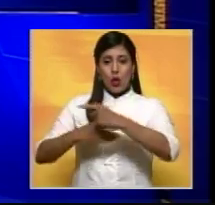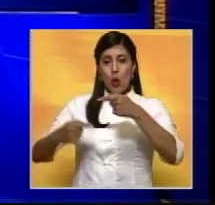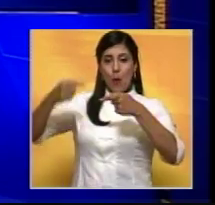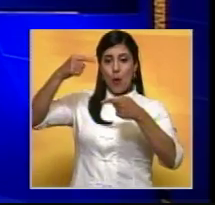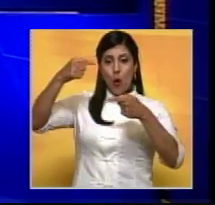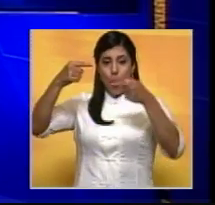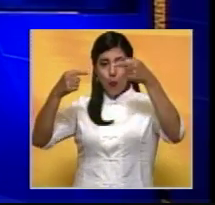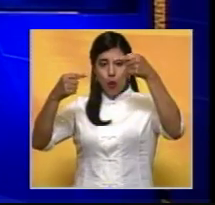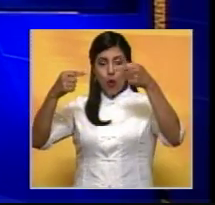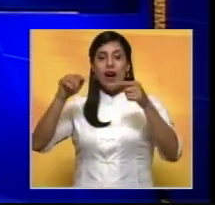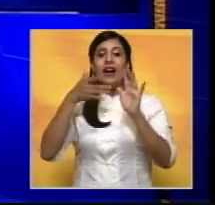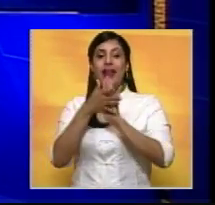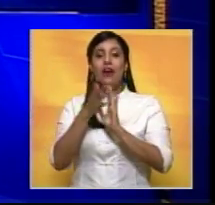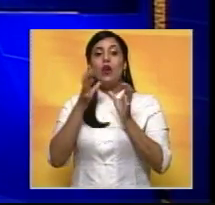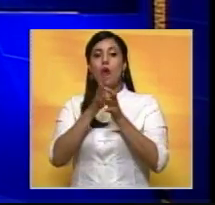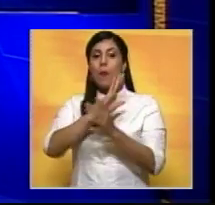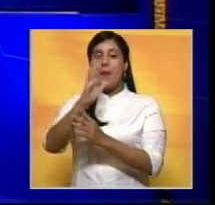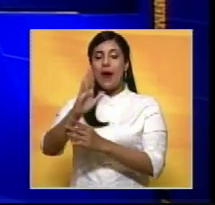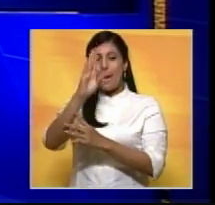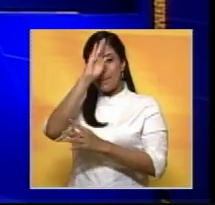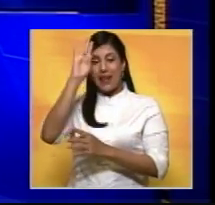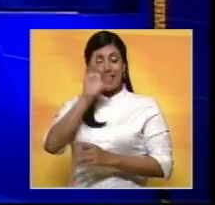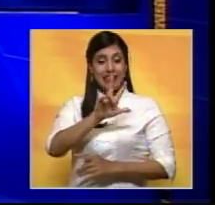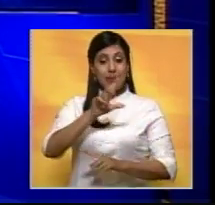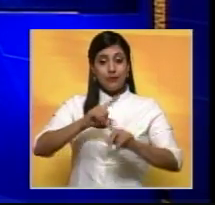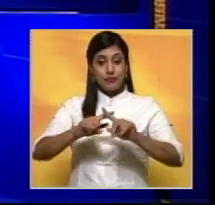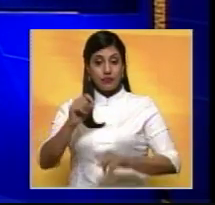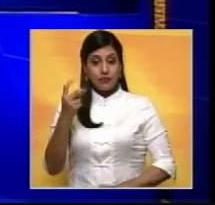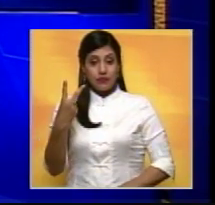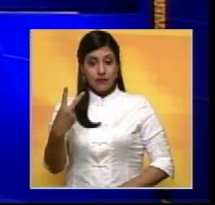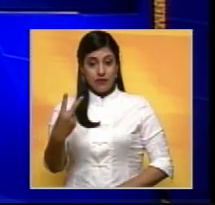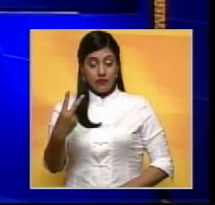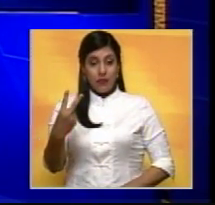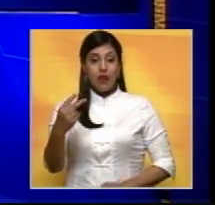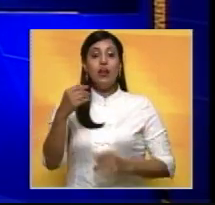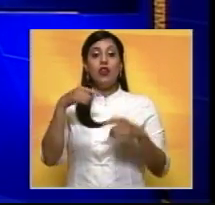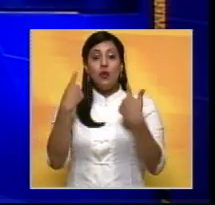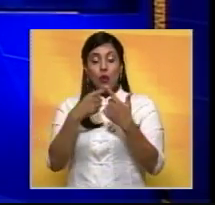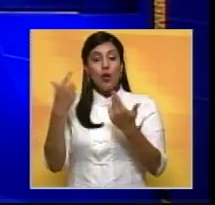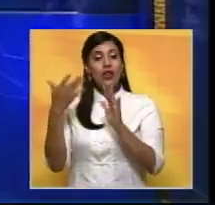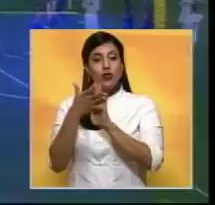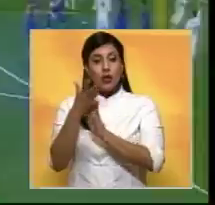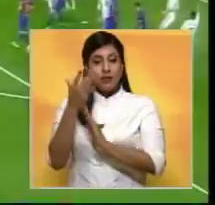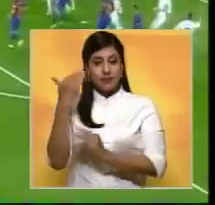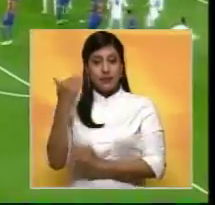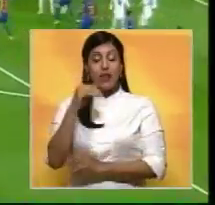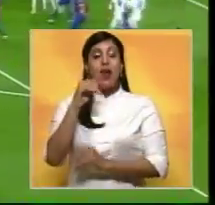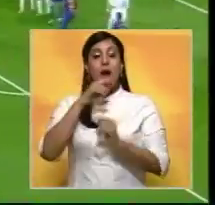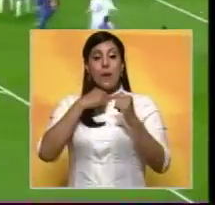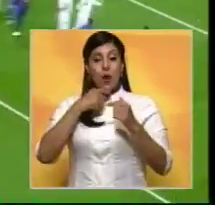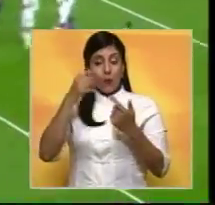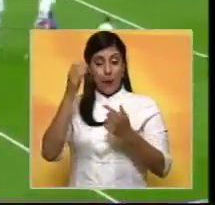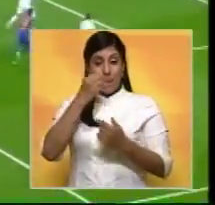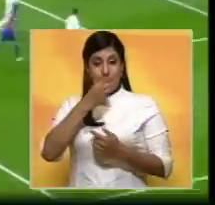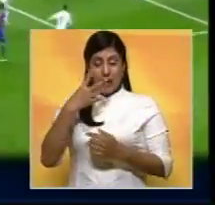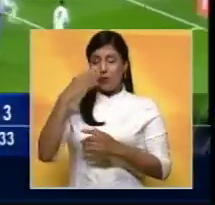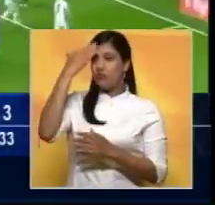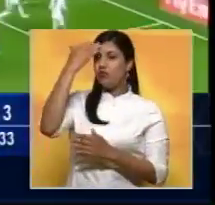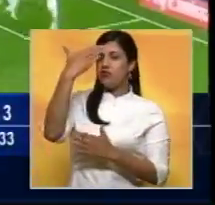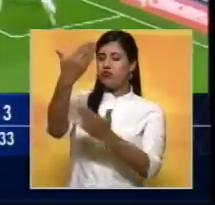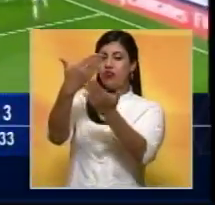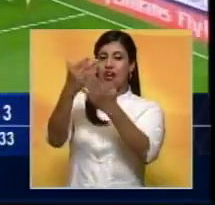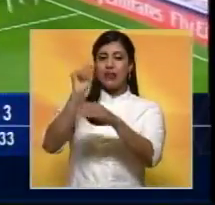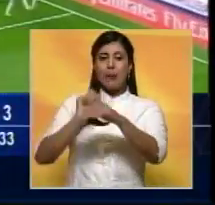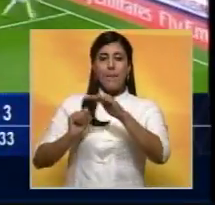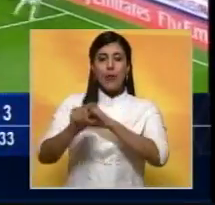de goles tras derrotar en el Clásico al Real Madrid 3-2 en el Estadio Santiago Bernabéu. El cuadro merengue se puso al frente en el